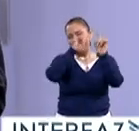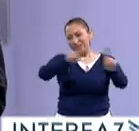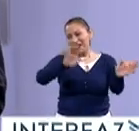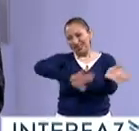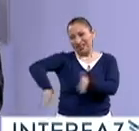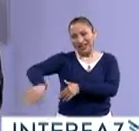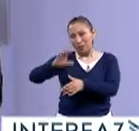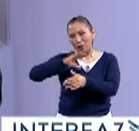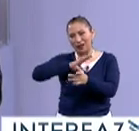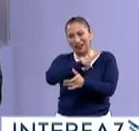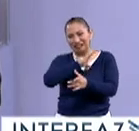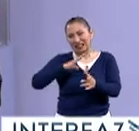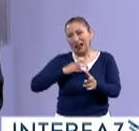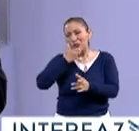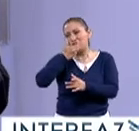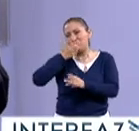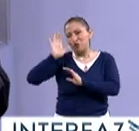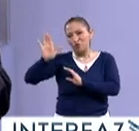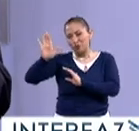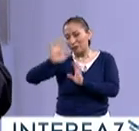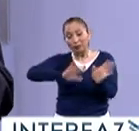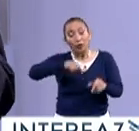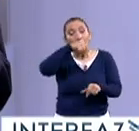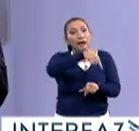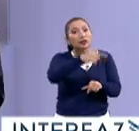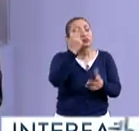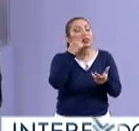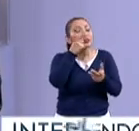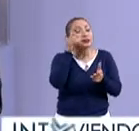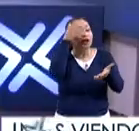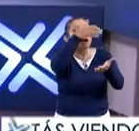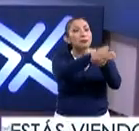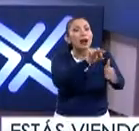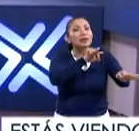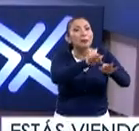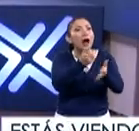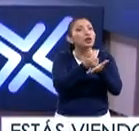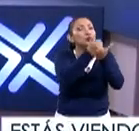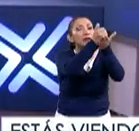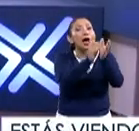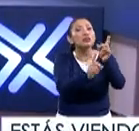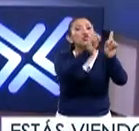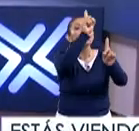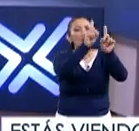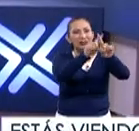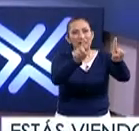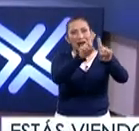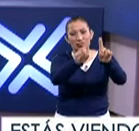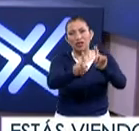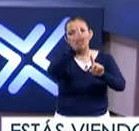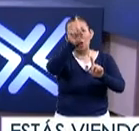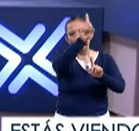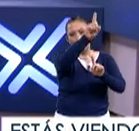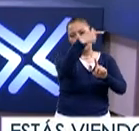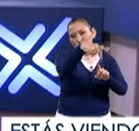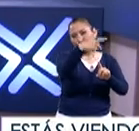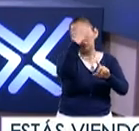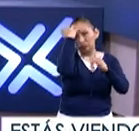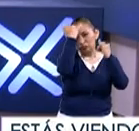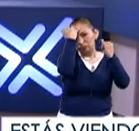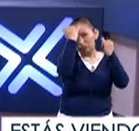Sí. cristiana tradicional, sino que iban a trabajar para los dioses. Y entonces